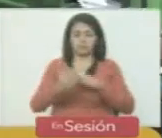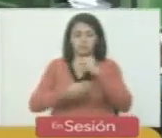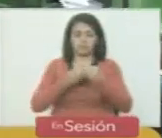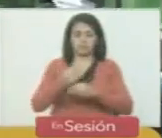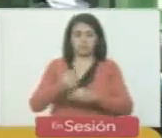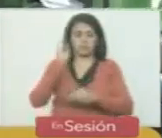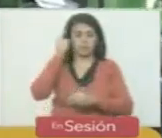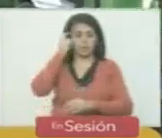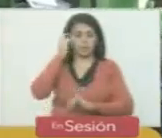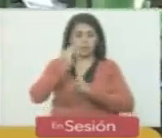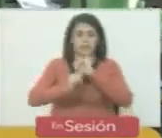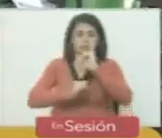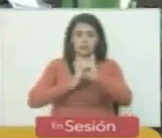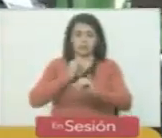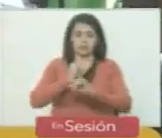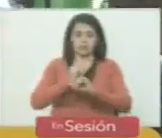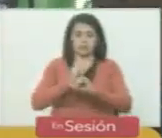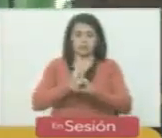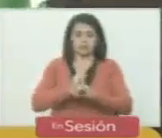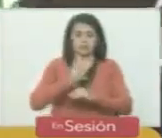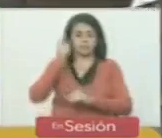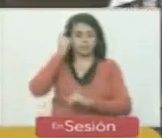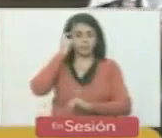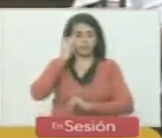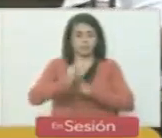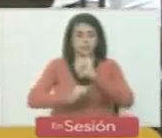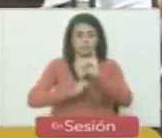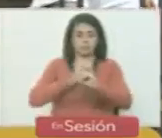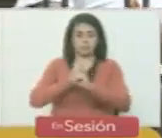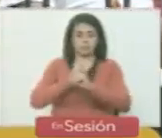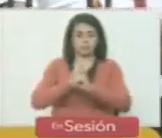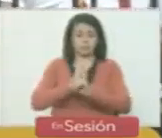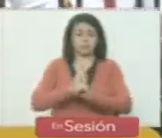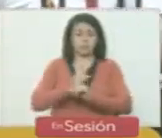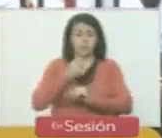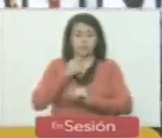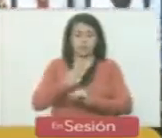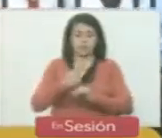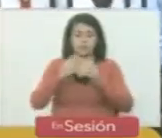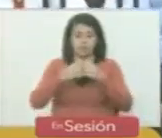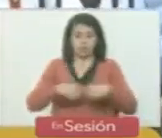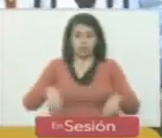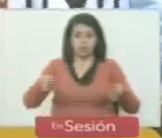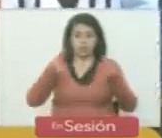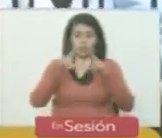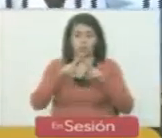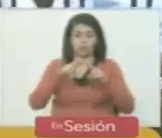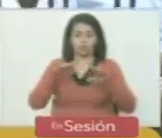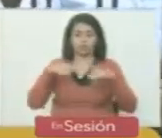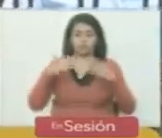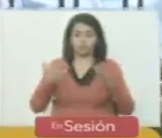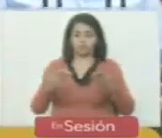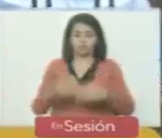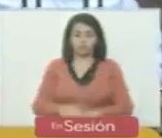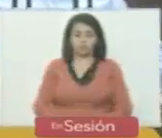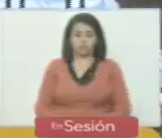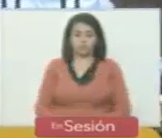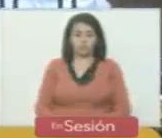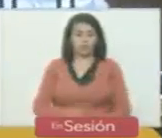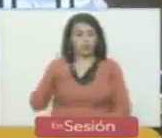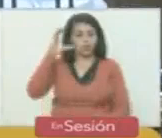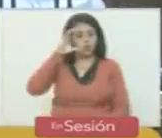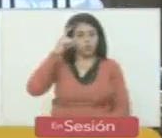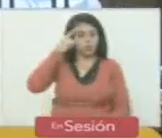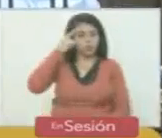día internacional? El día internacional que establece las Naciones Unidas es para